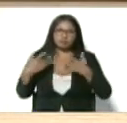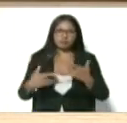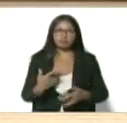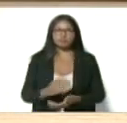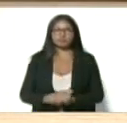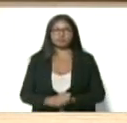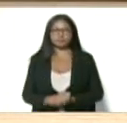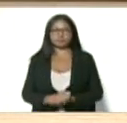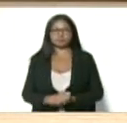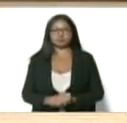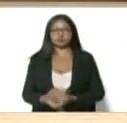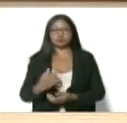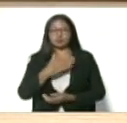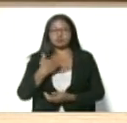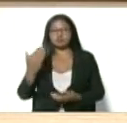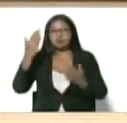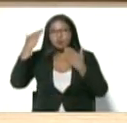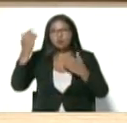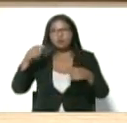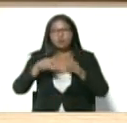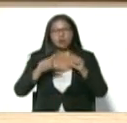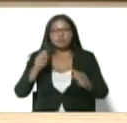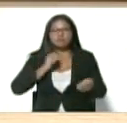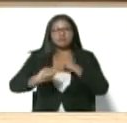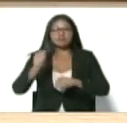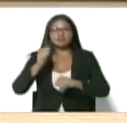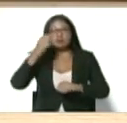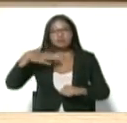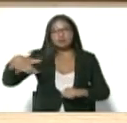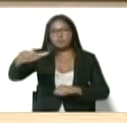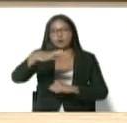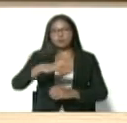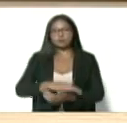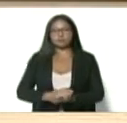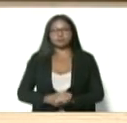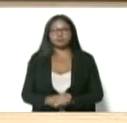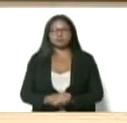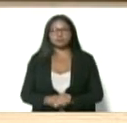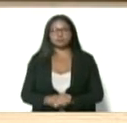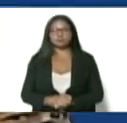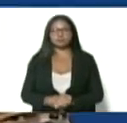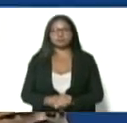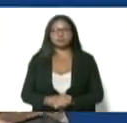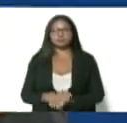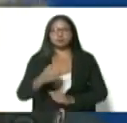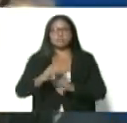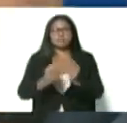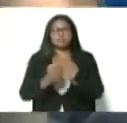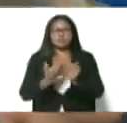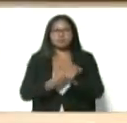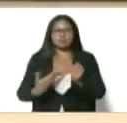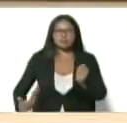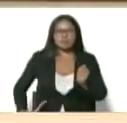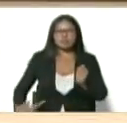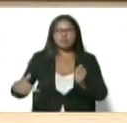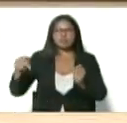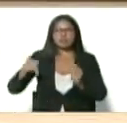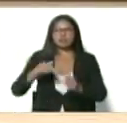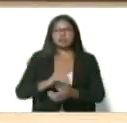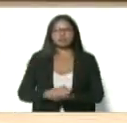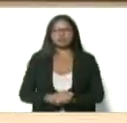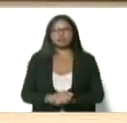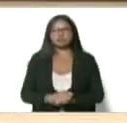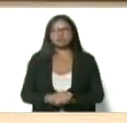quiero saludar la presencia del defensor del pueblo y los vicepresidentes de la república en general en